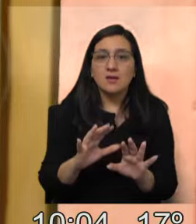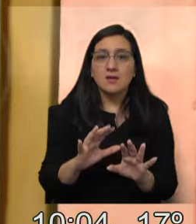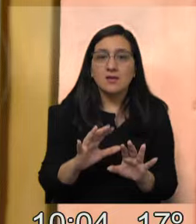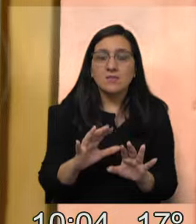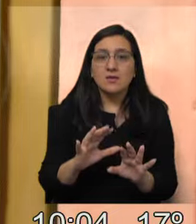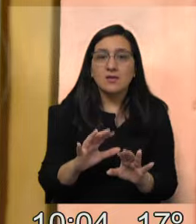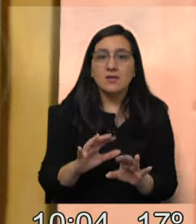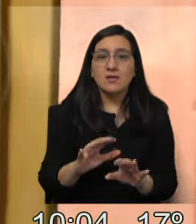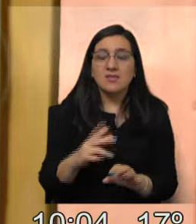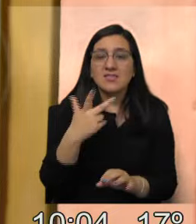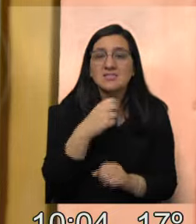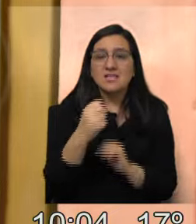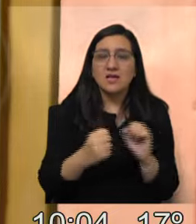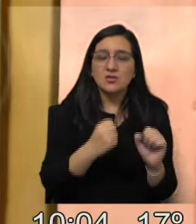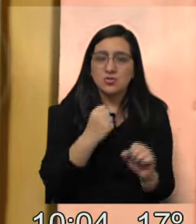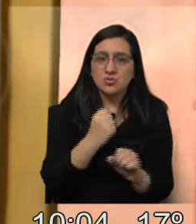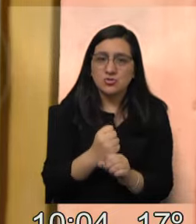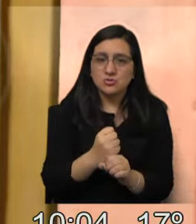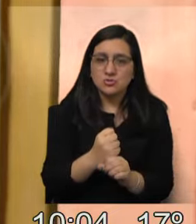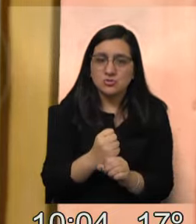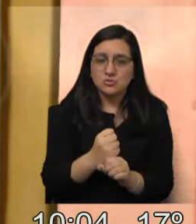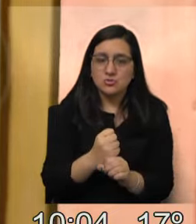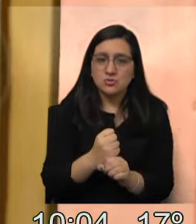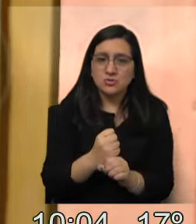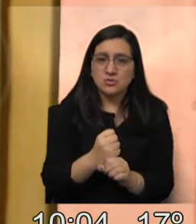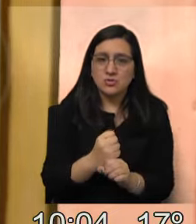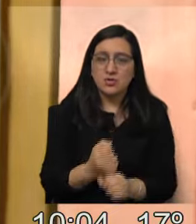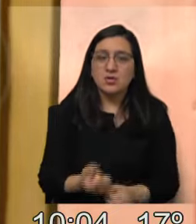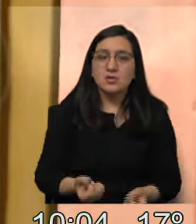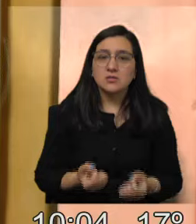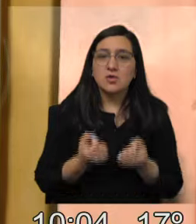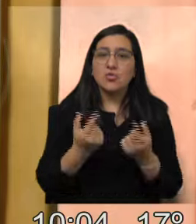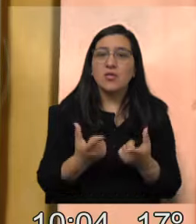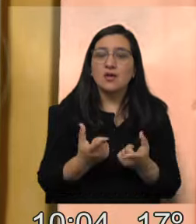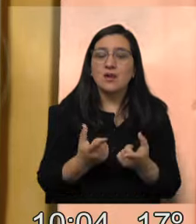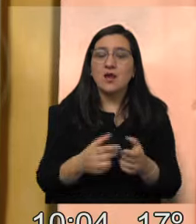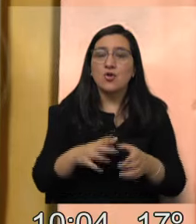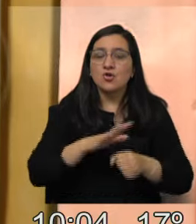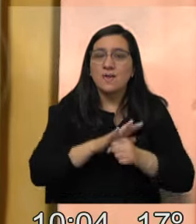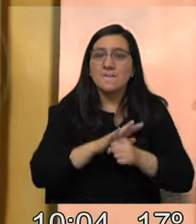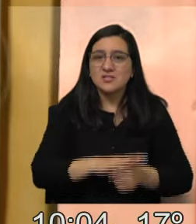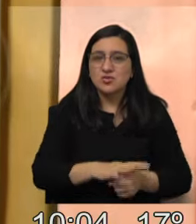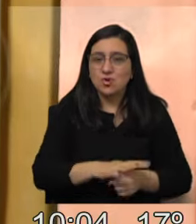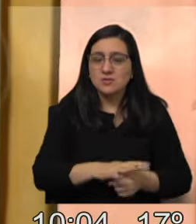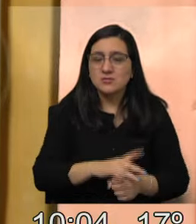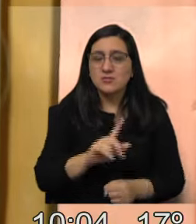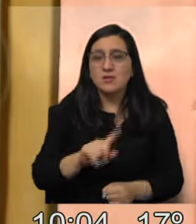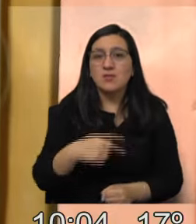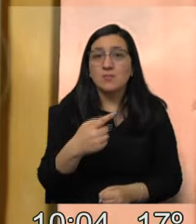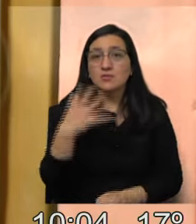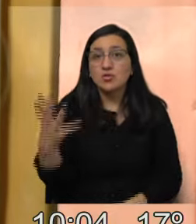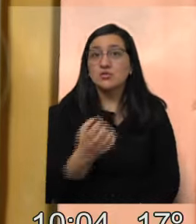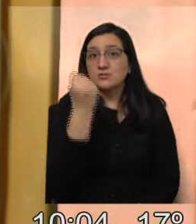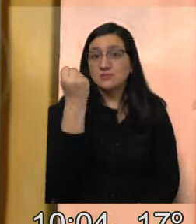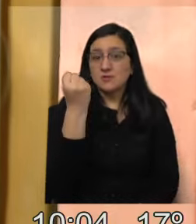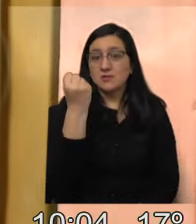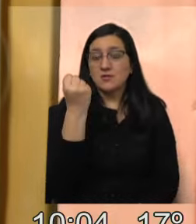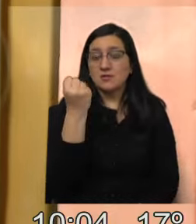solamente 3 años, en el cual se lo dan a los represores, que después lo rescatan